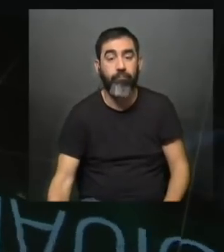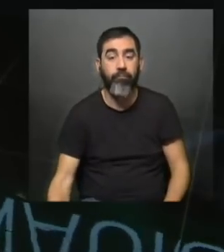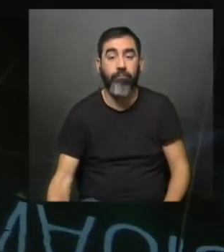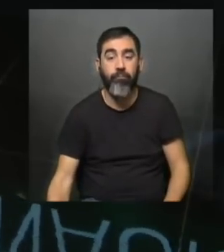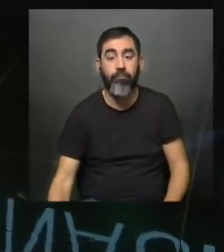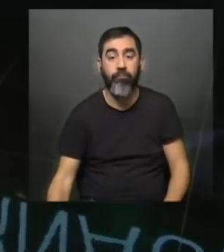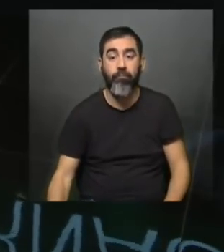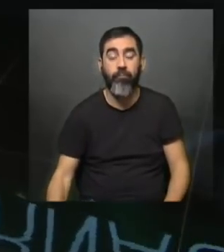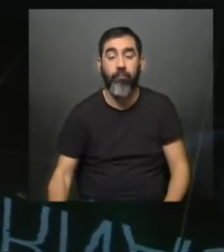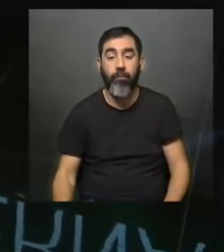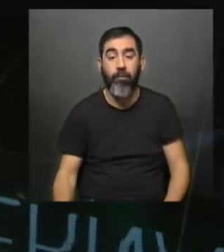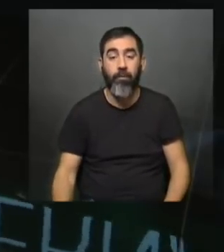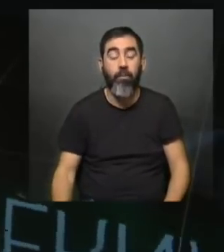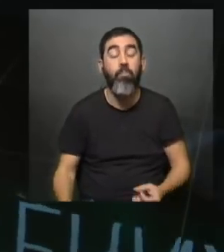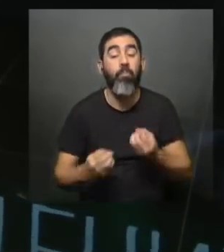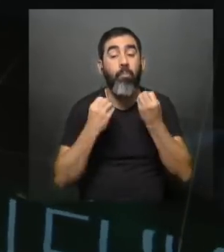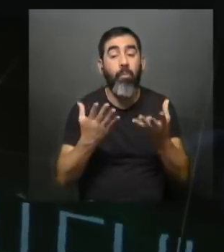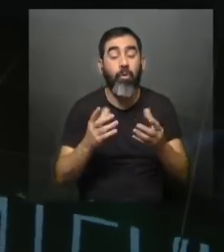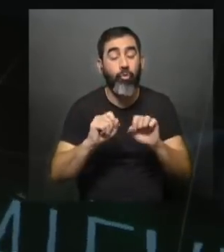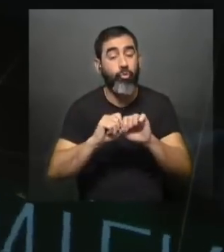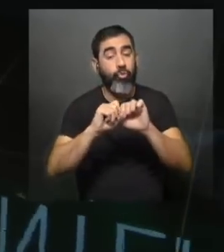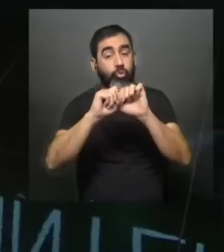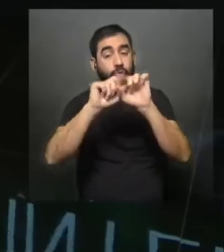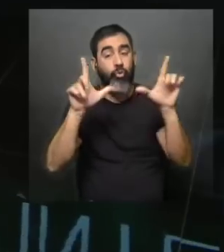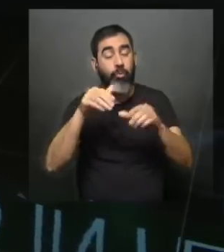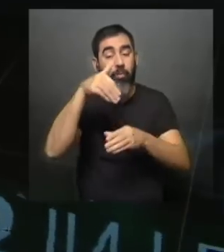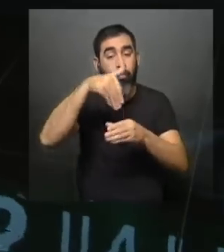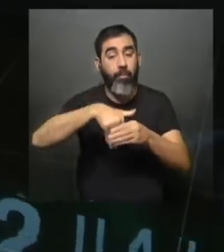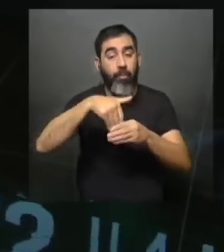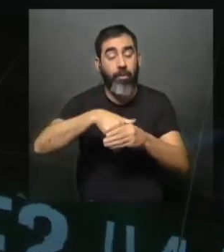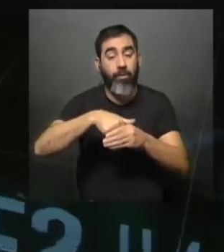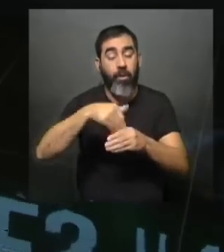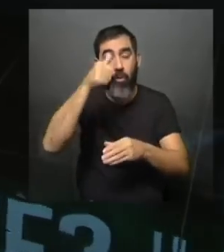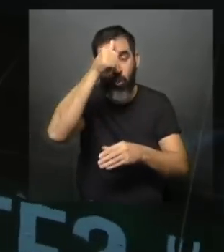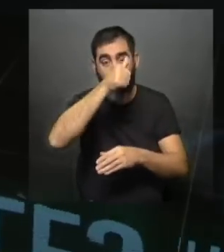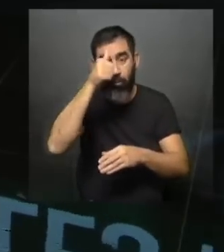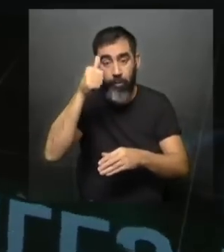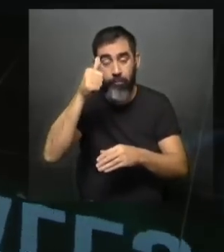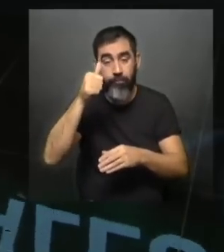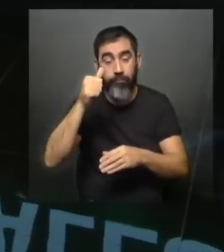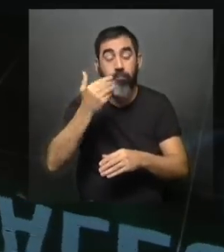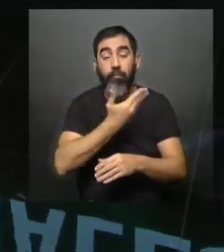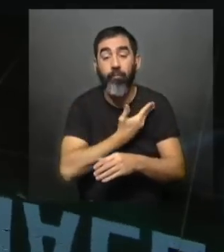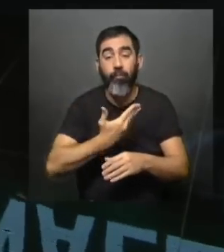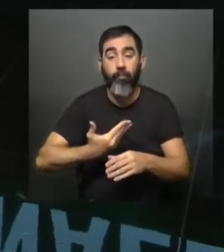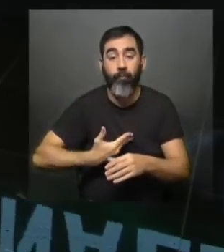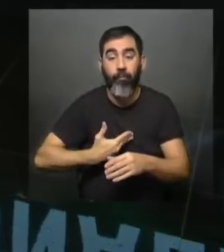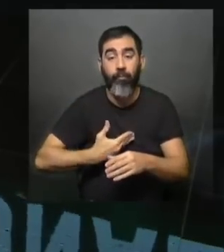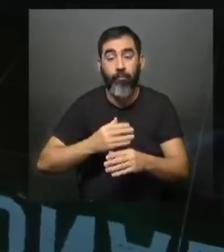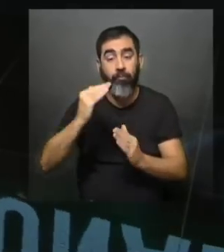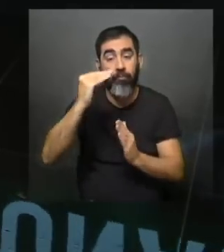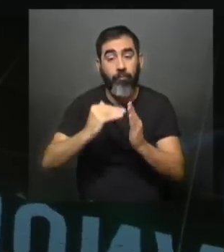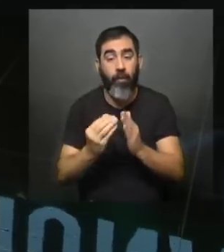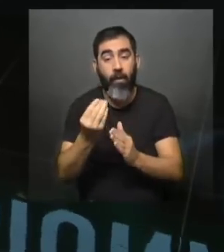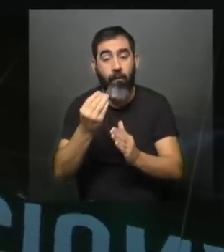jornada sí El Salto se dio otra vez sorpresivo resultado de las elecciones del domingo y la decisión del gobierno de devaluar